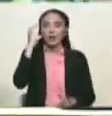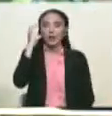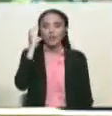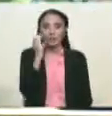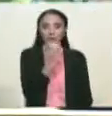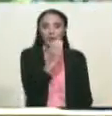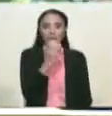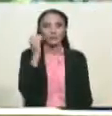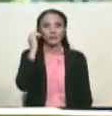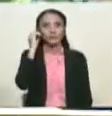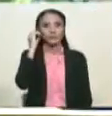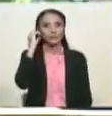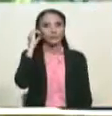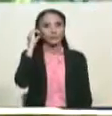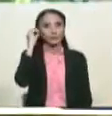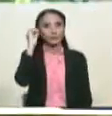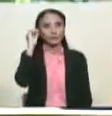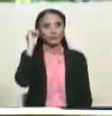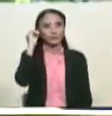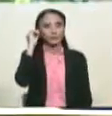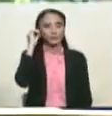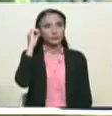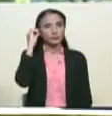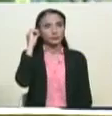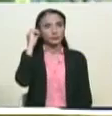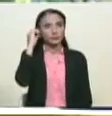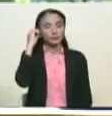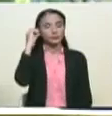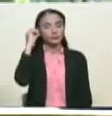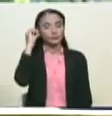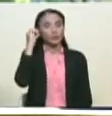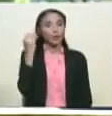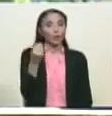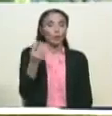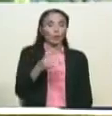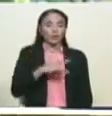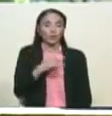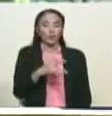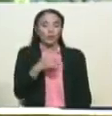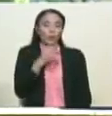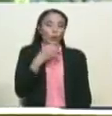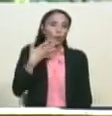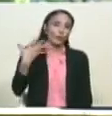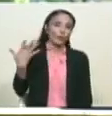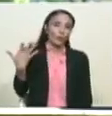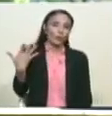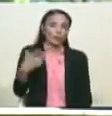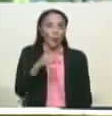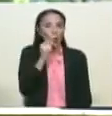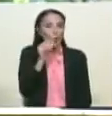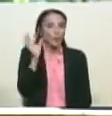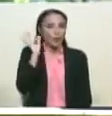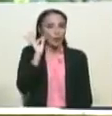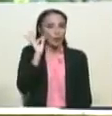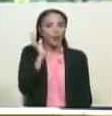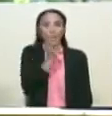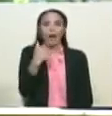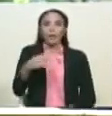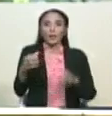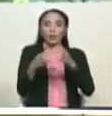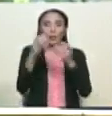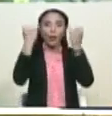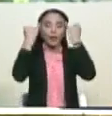orgullosas y orgullosos, ustedes compañeros y compañeras, de que la llama sagrada del Frente Francisco de